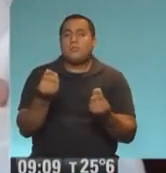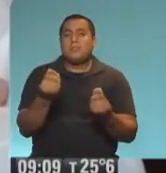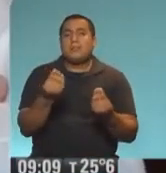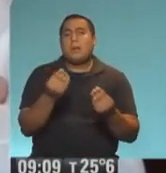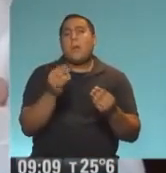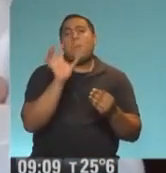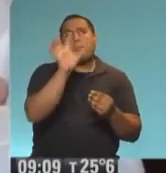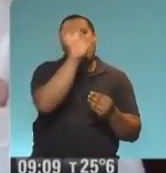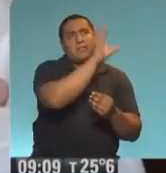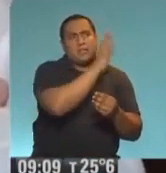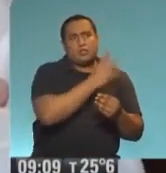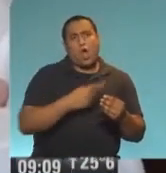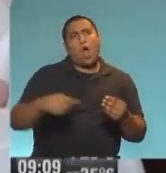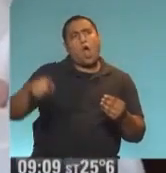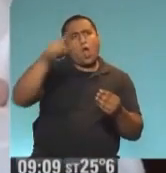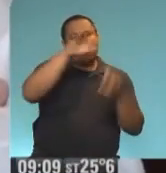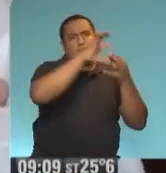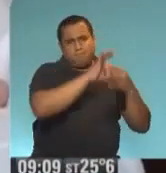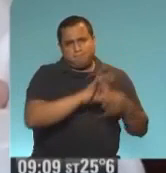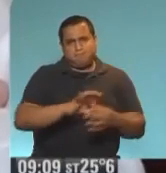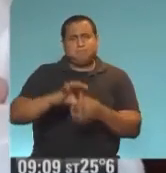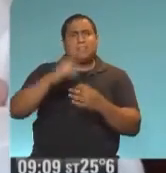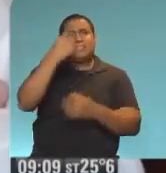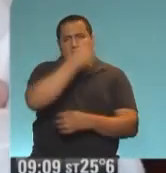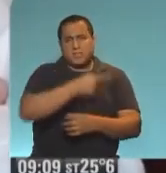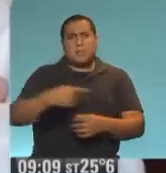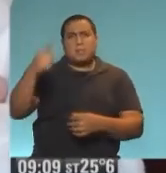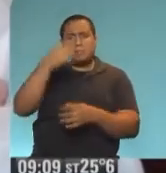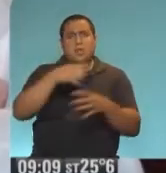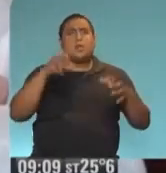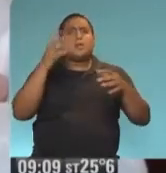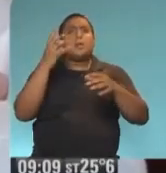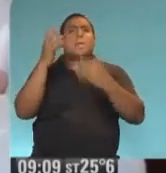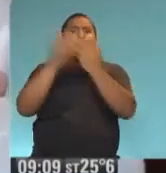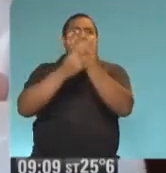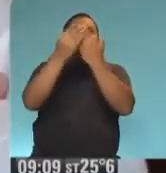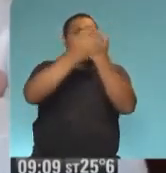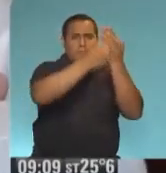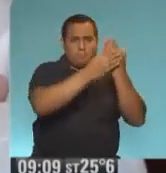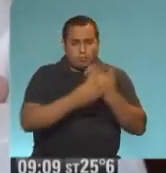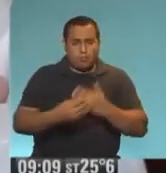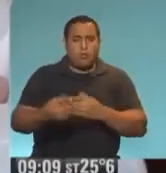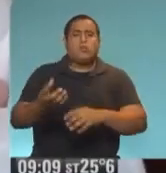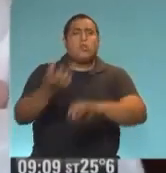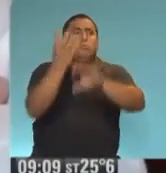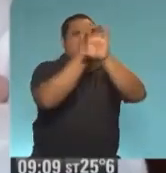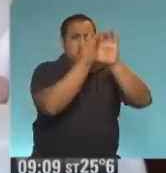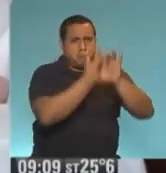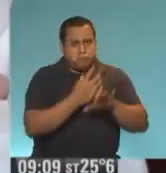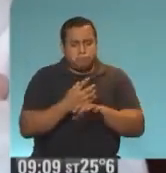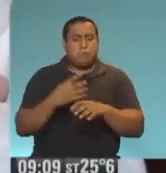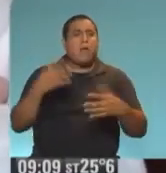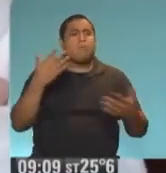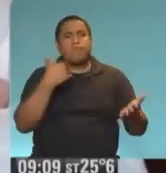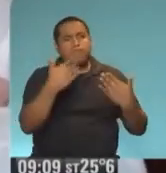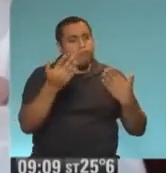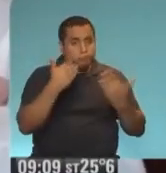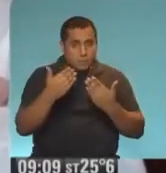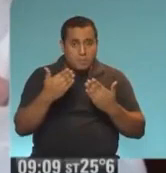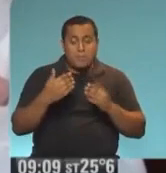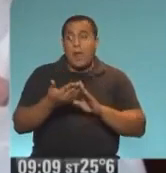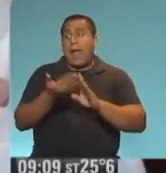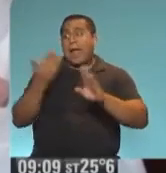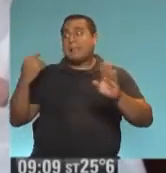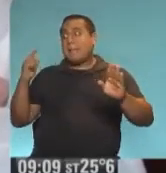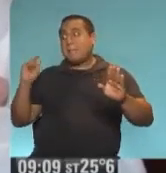provincias integralmente, todas las semanas hacemos Consejo Federal de Salud con todos los ministros, pero hace 2 meses empezamos a reforzar